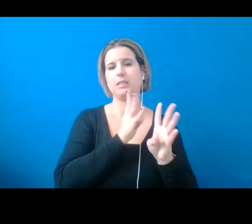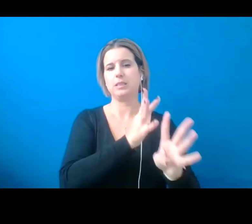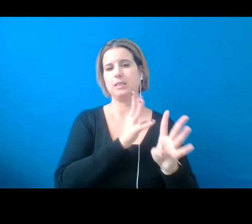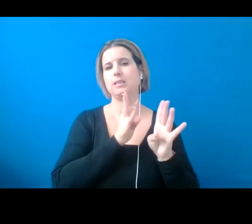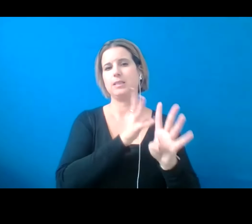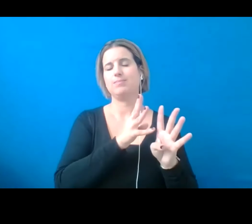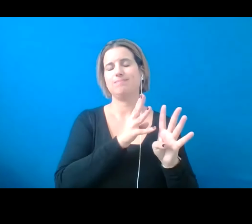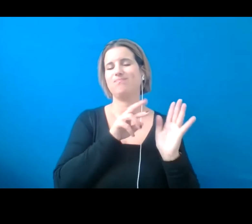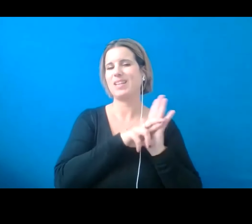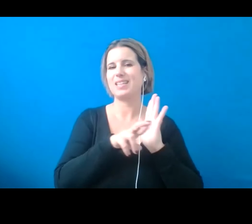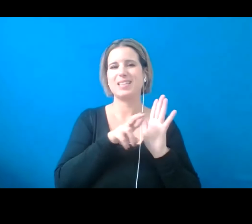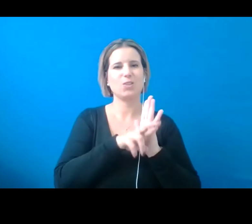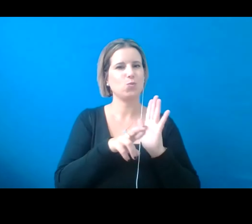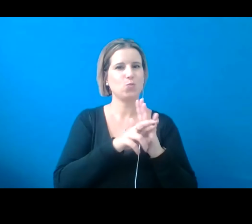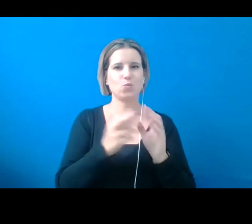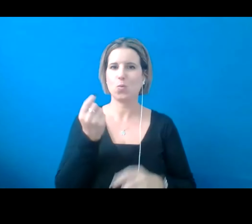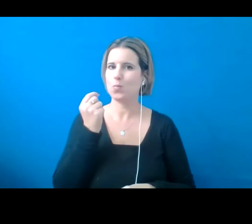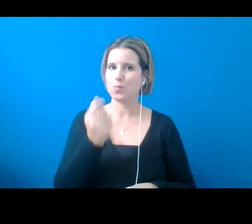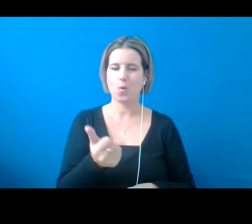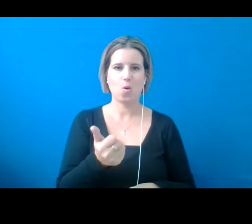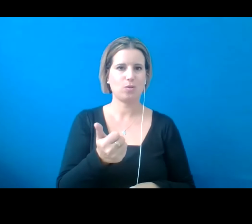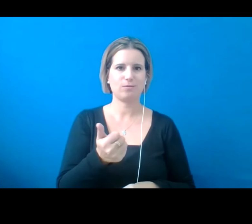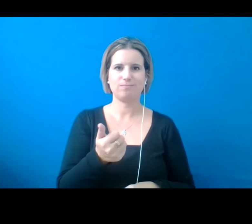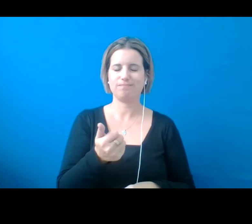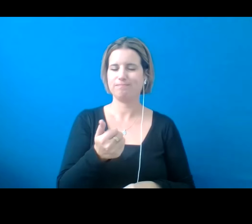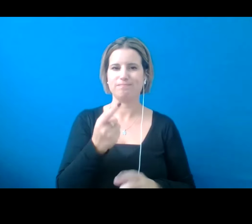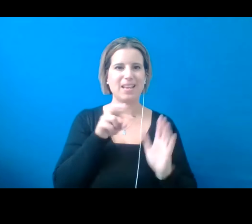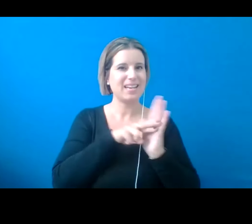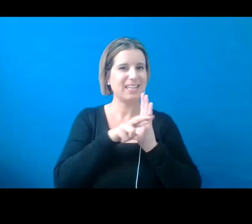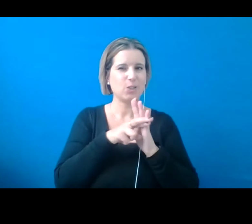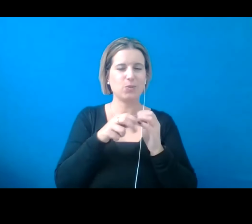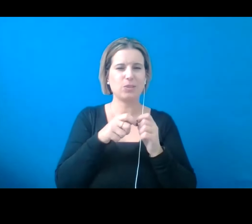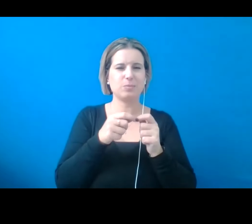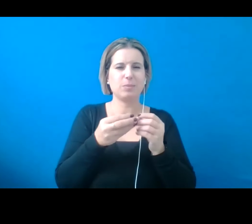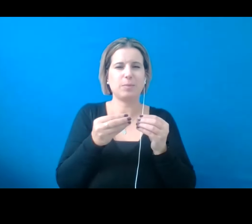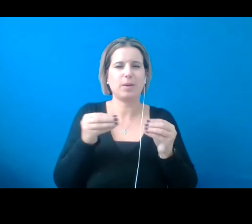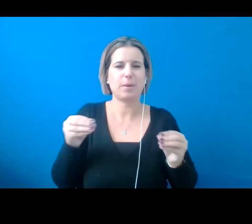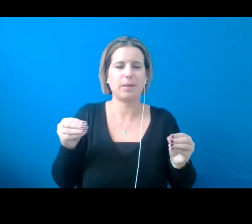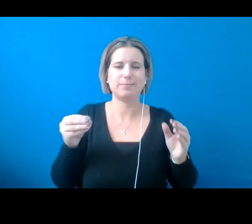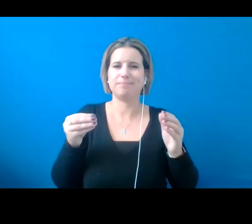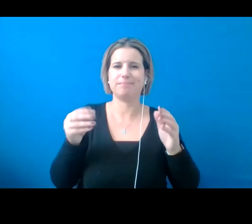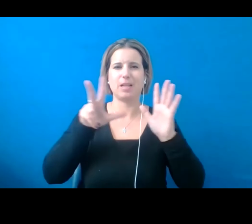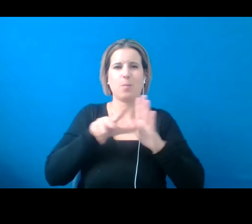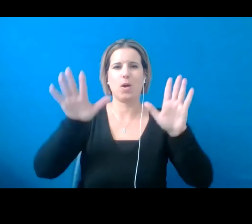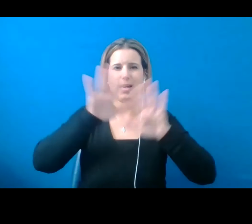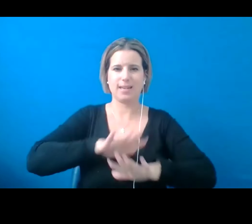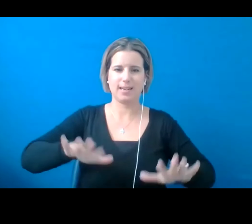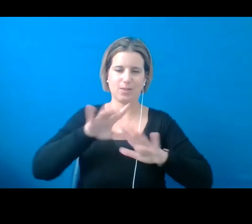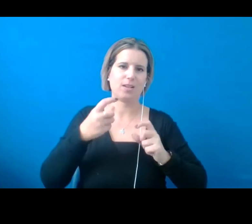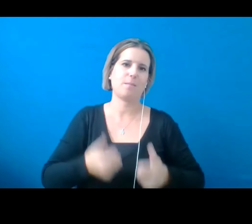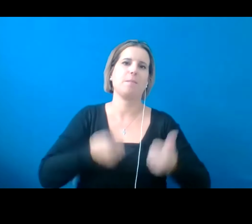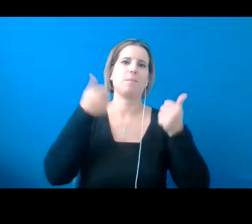recursos nuestros pues no crecen o crecen a un nivel muy inferior al que realmente se necesitaría